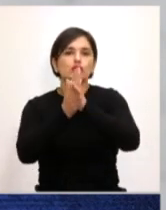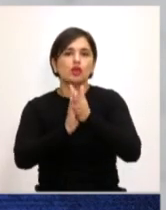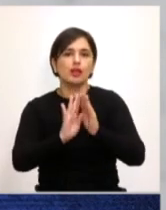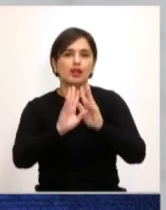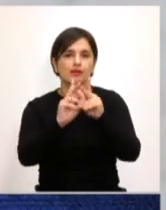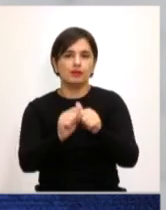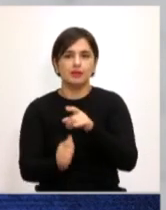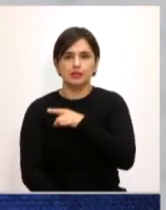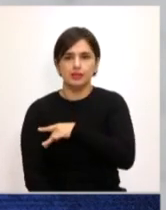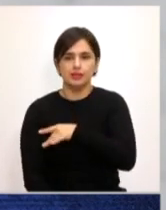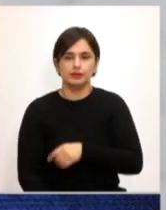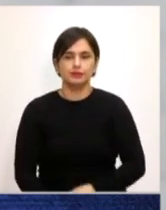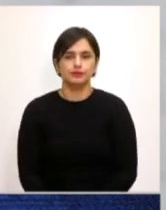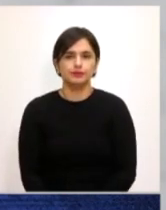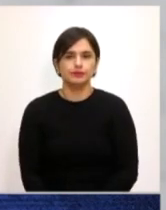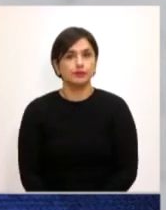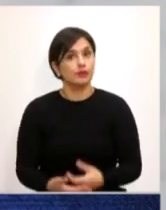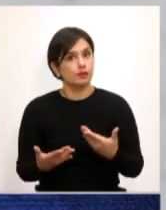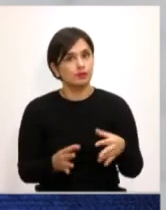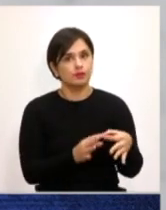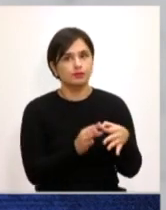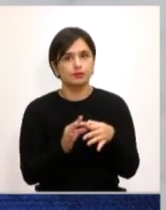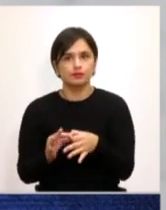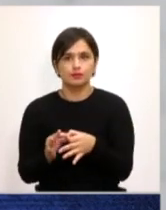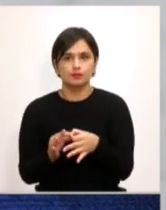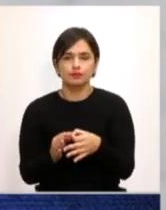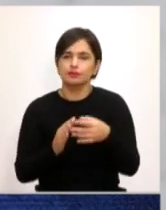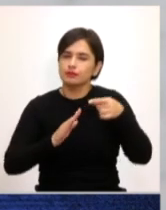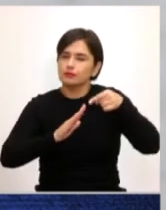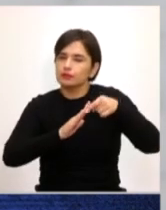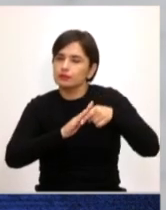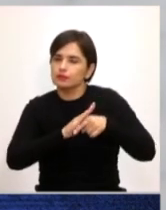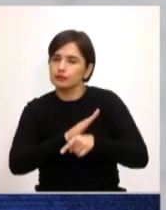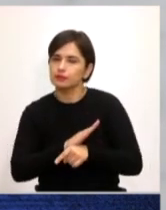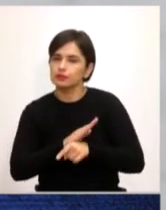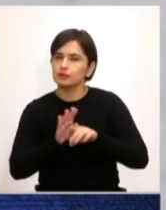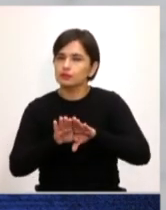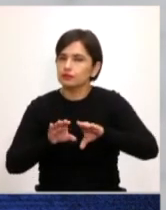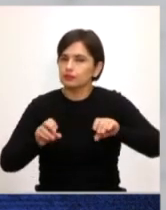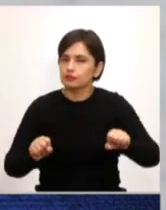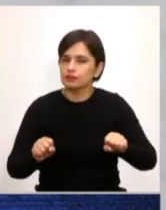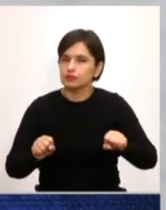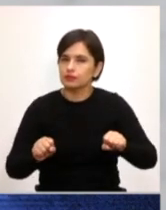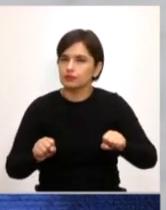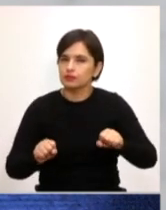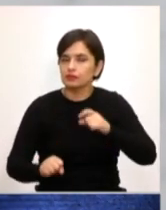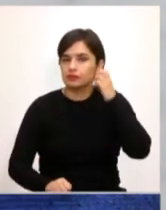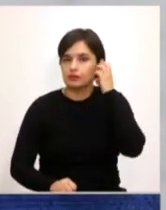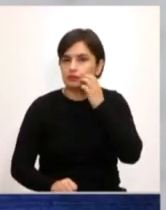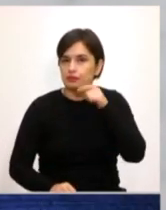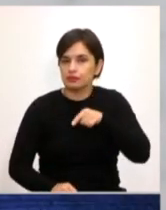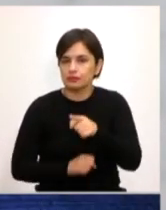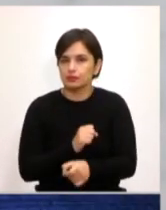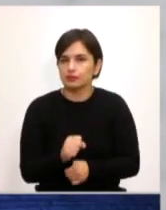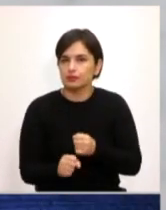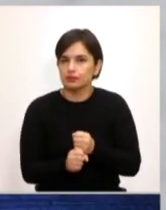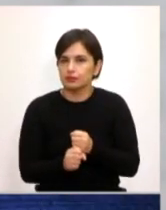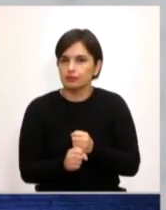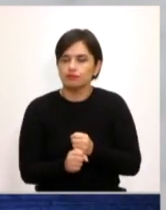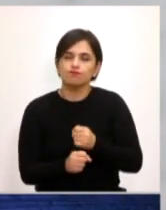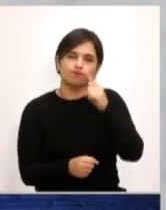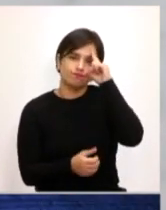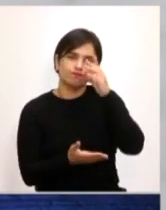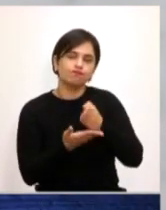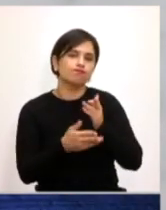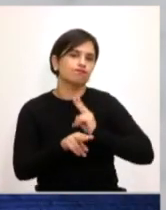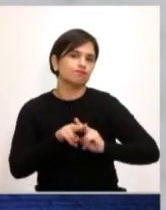chilenas. Por eso, y para profundizar aquel compromiso, en mayo de este año decidimos